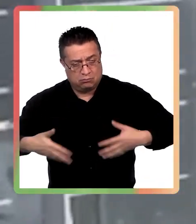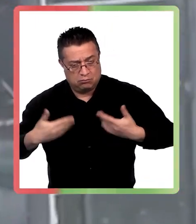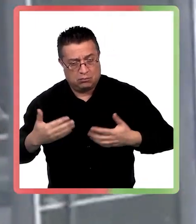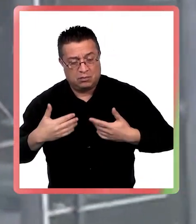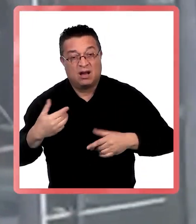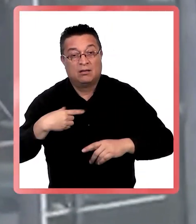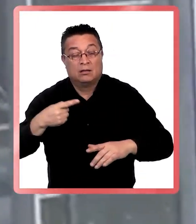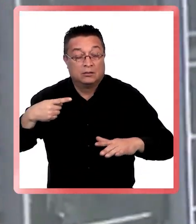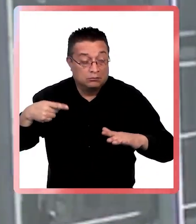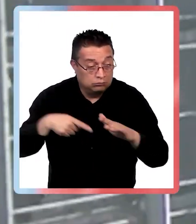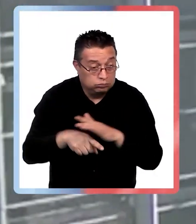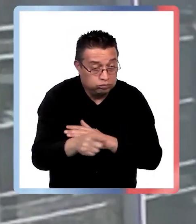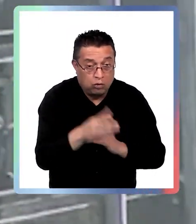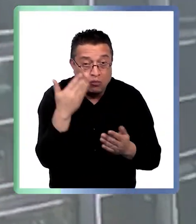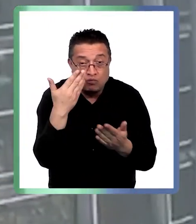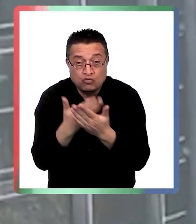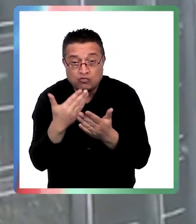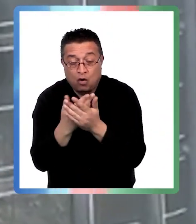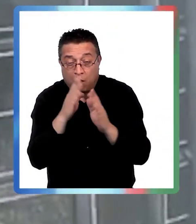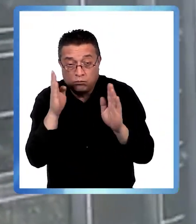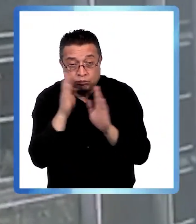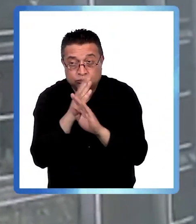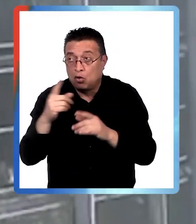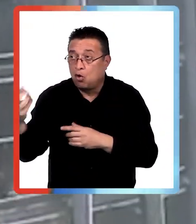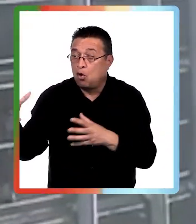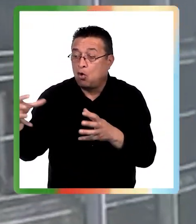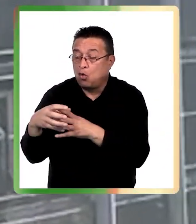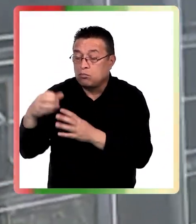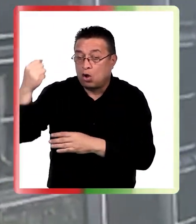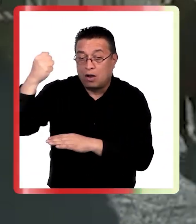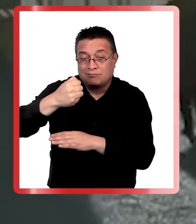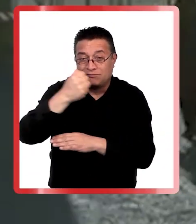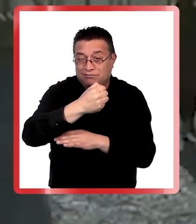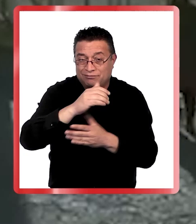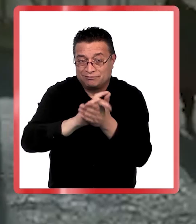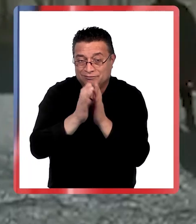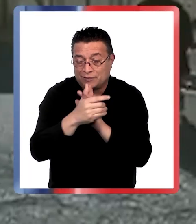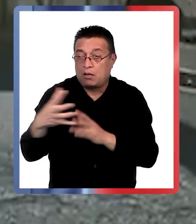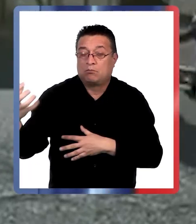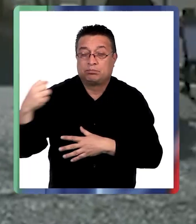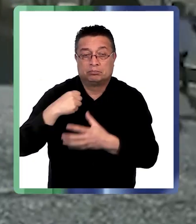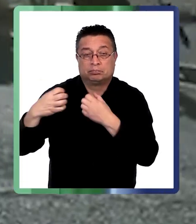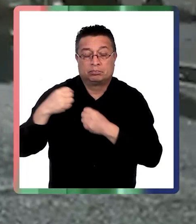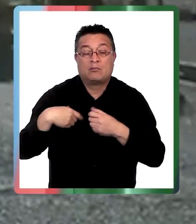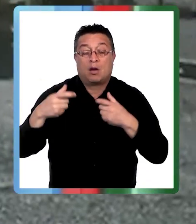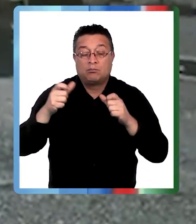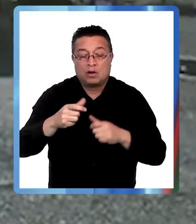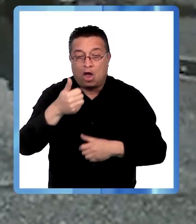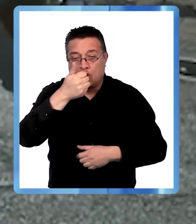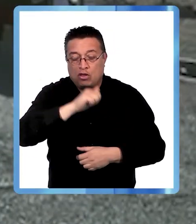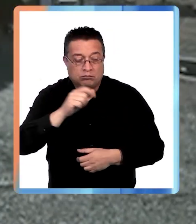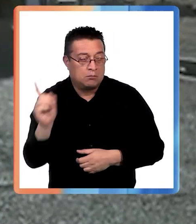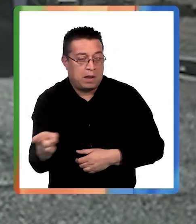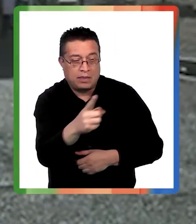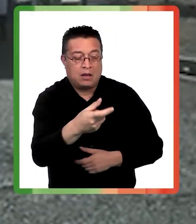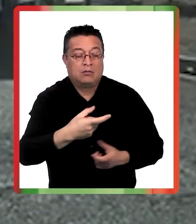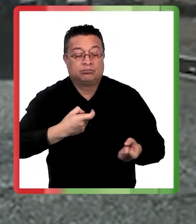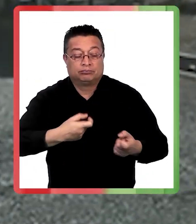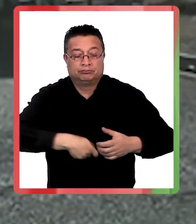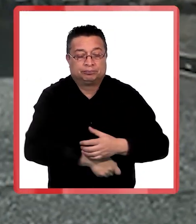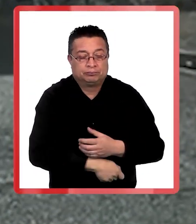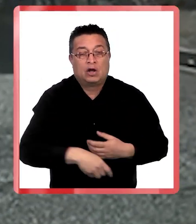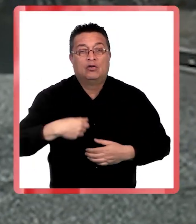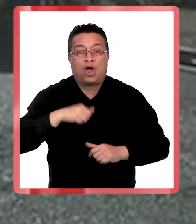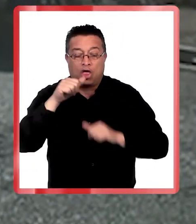se meten entre medio, se aprovechan grupos criminales y no solo pasan los criminales, sino que pasan con droga, pasan con